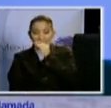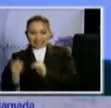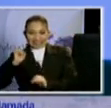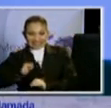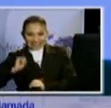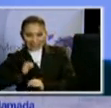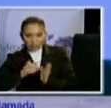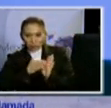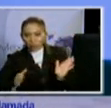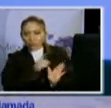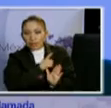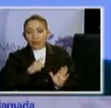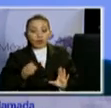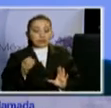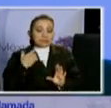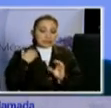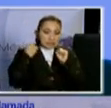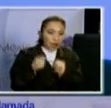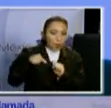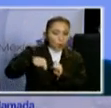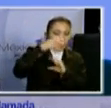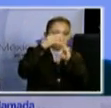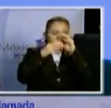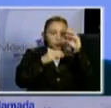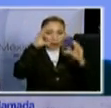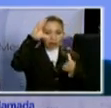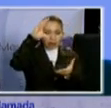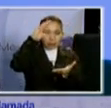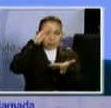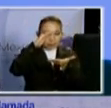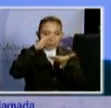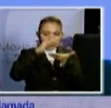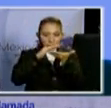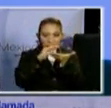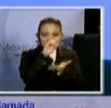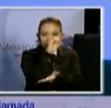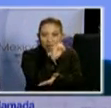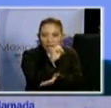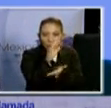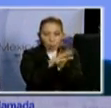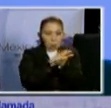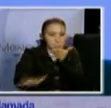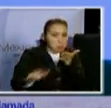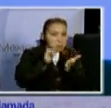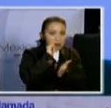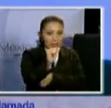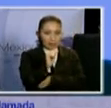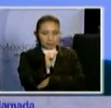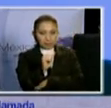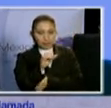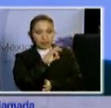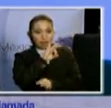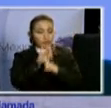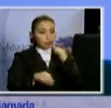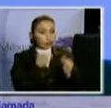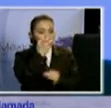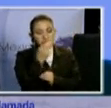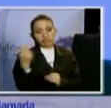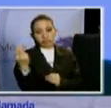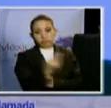siglo tendremos que asegurarnos que las emisiones hayan llegado ya sea a un nivel cero o valores negativos. Todo esto